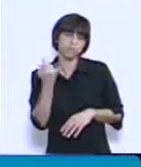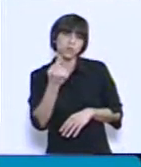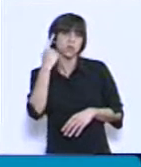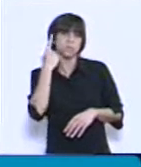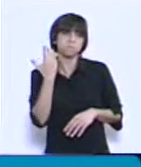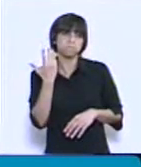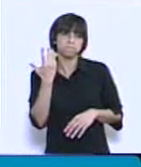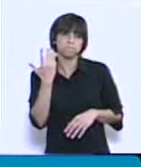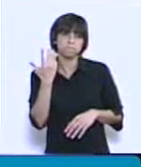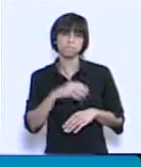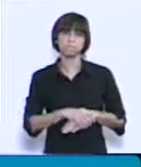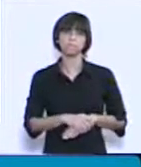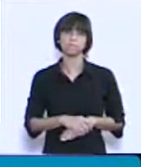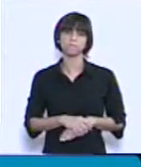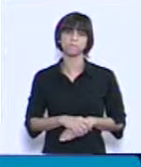Porque